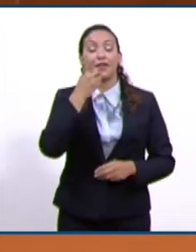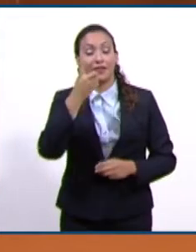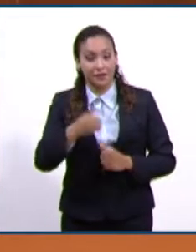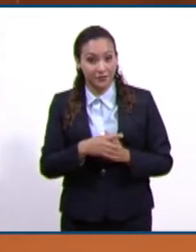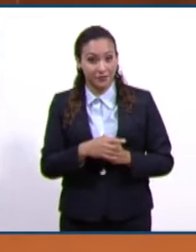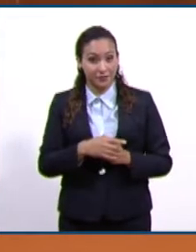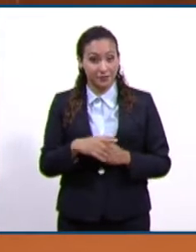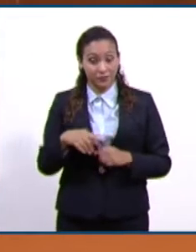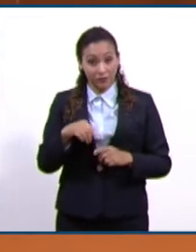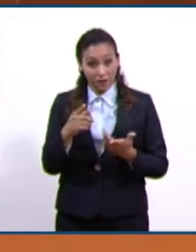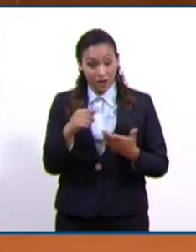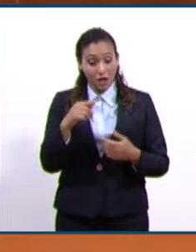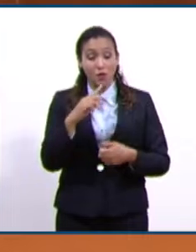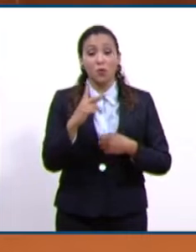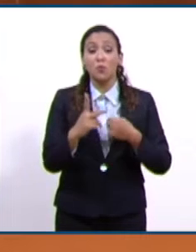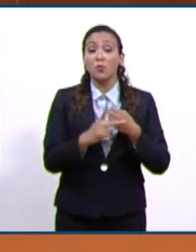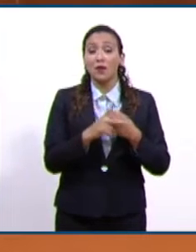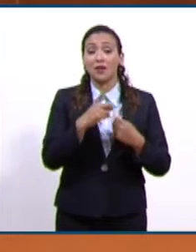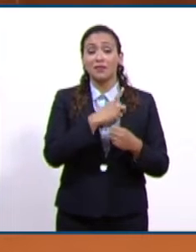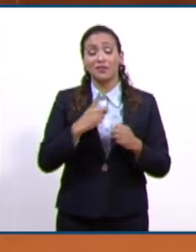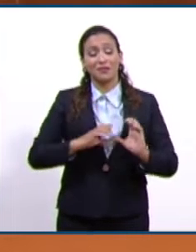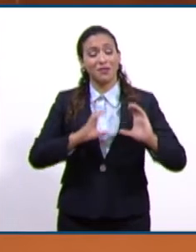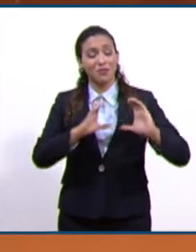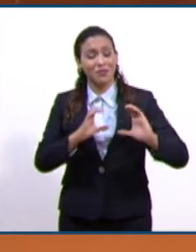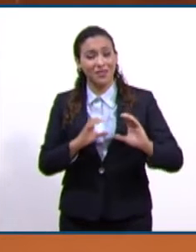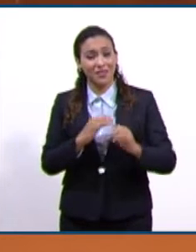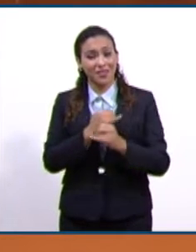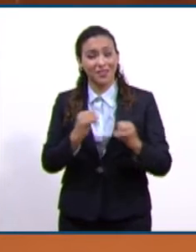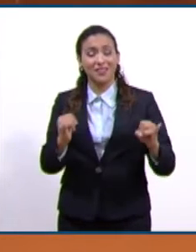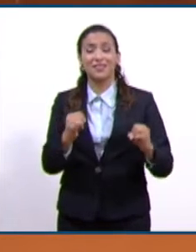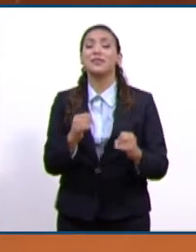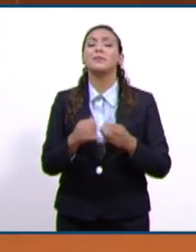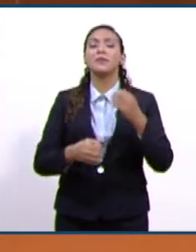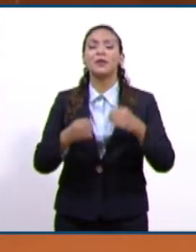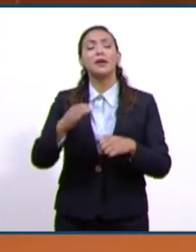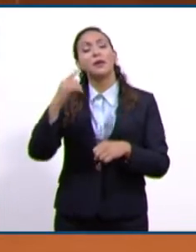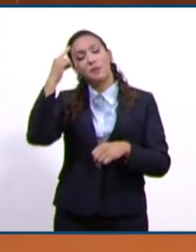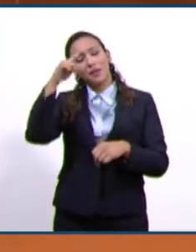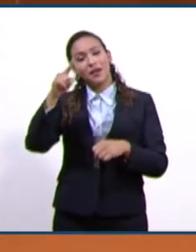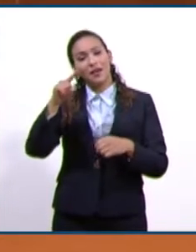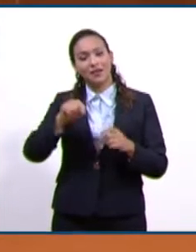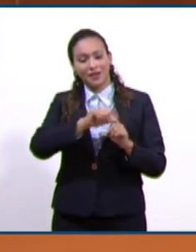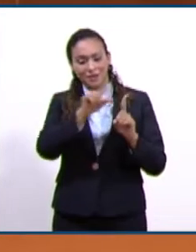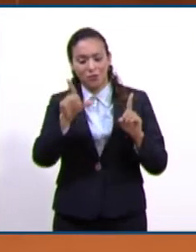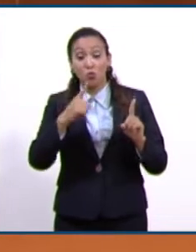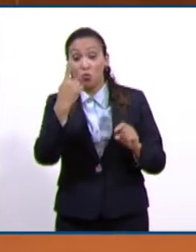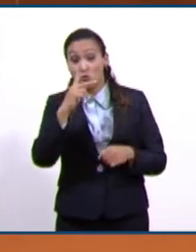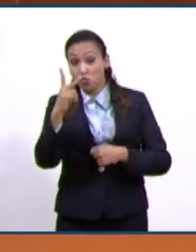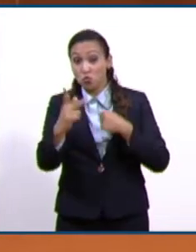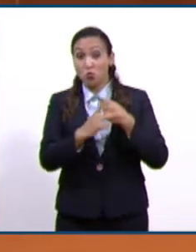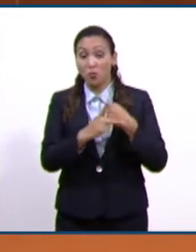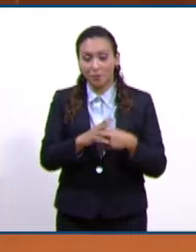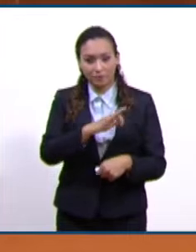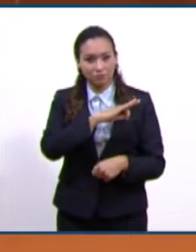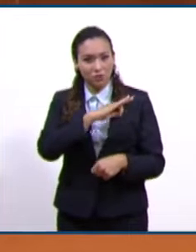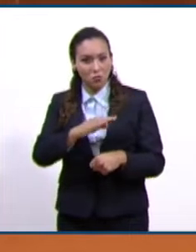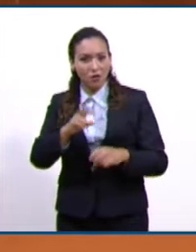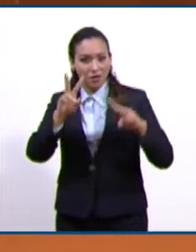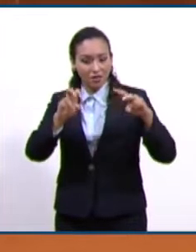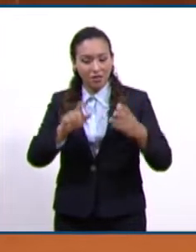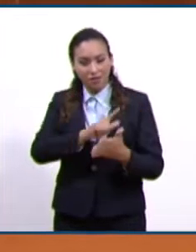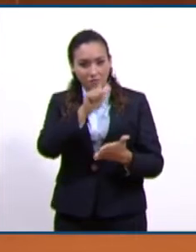debe proteger la independencia judicial como una garantía para que la ciudadanía goce del derecho a ser juzgados con parámetros jurídicos.